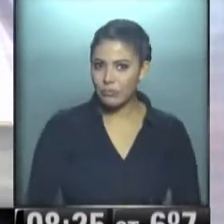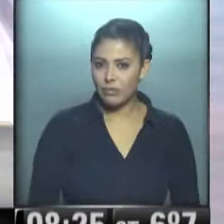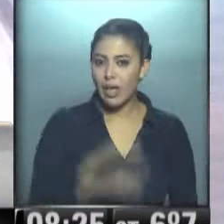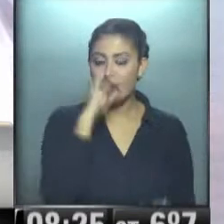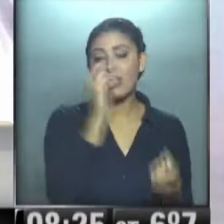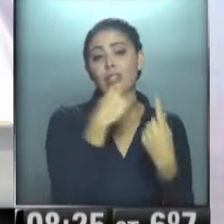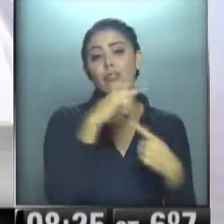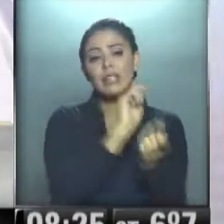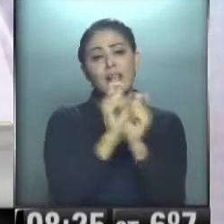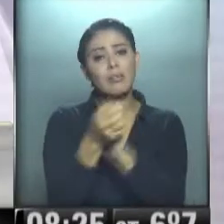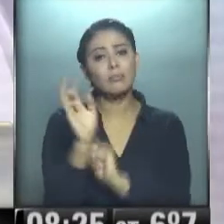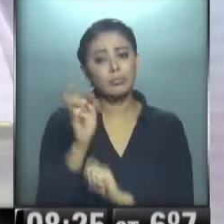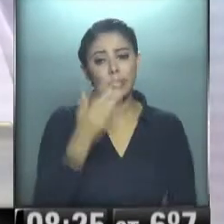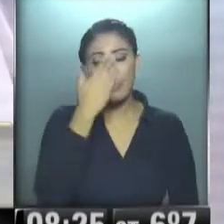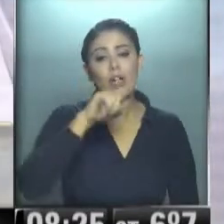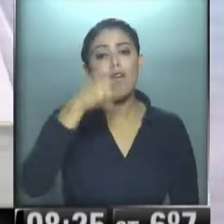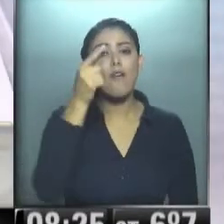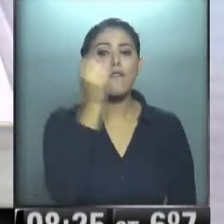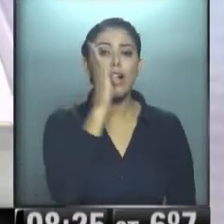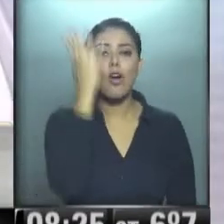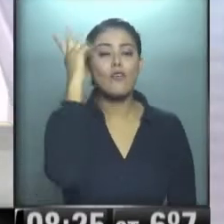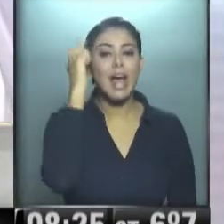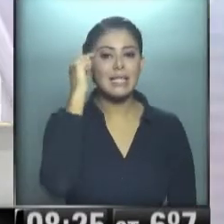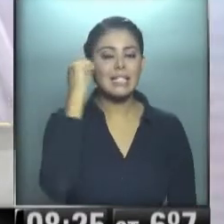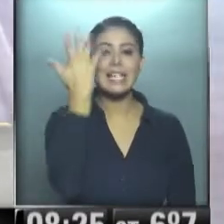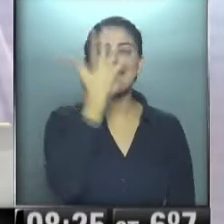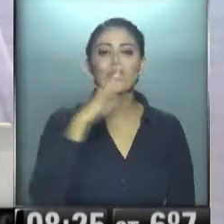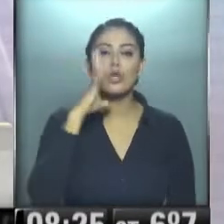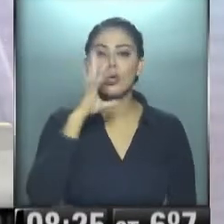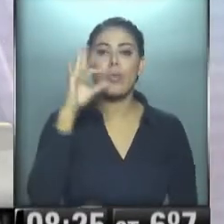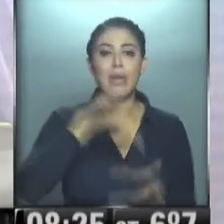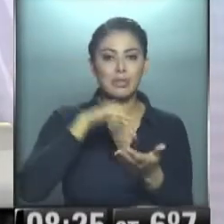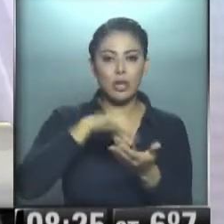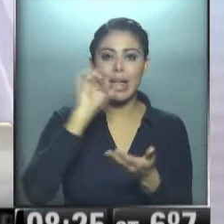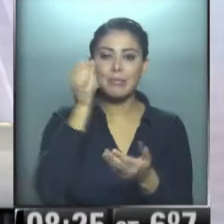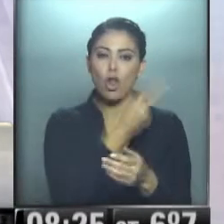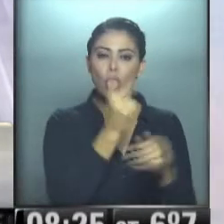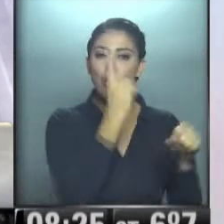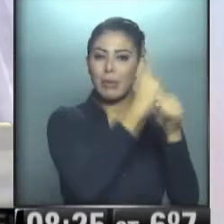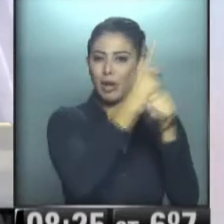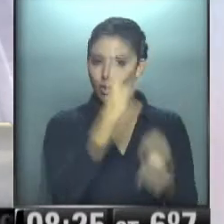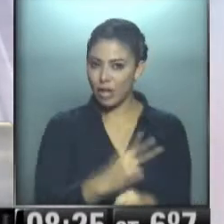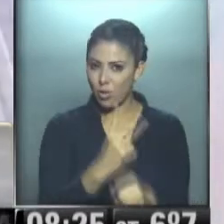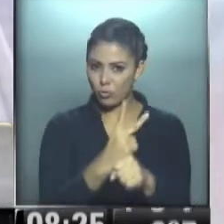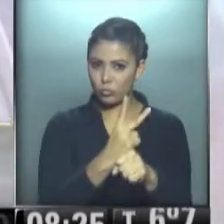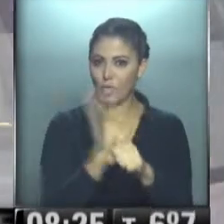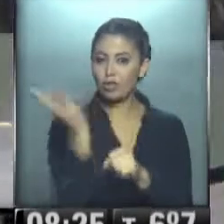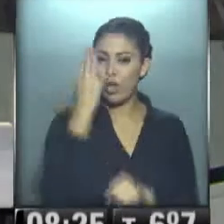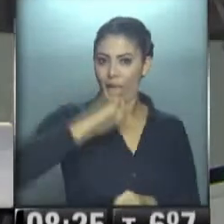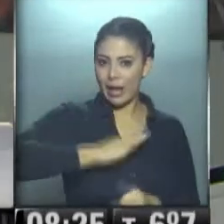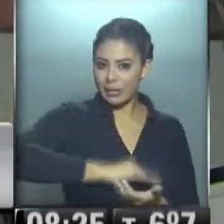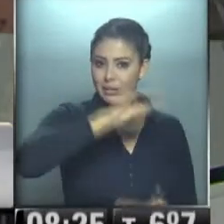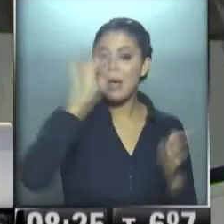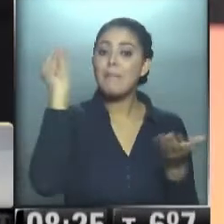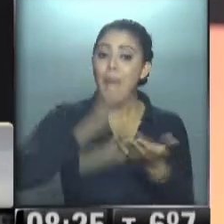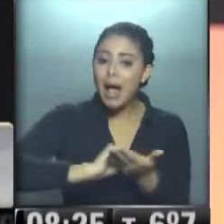diferencias hicieron el mercado cambiario y el banco francés que ganó 550 millones de pesos no lo que están a la cabeza en las utilidades además